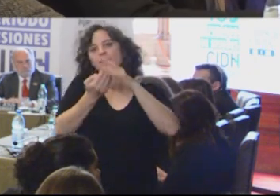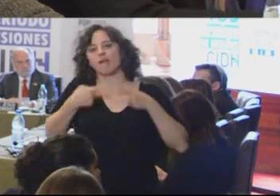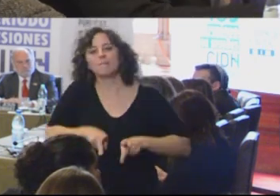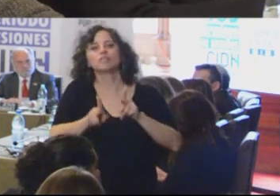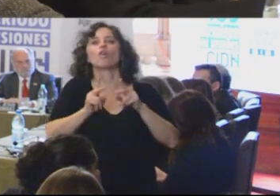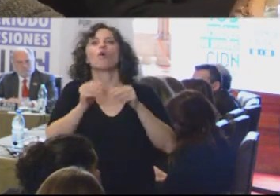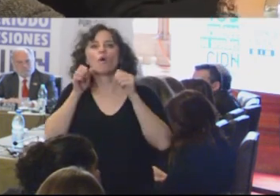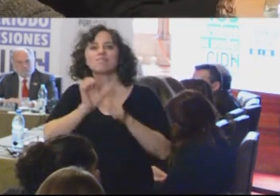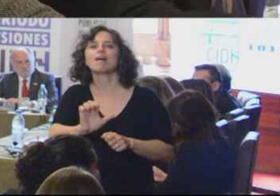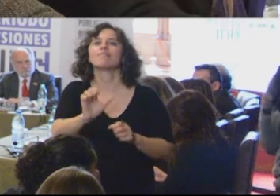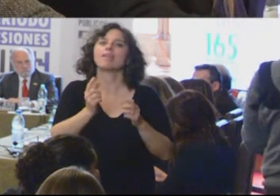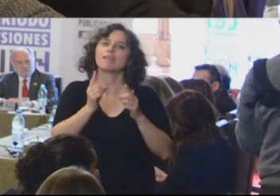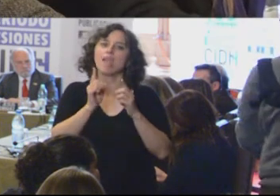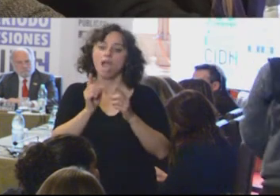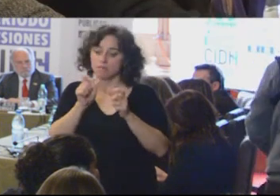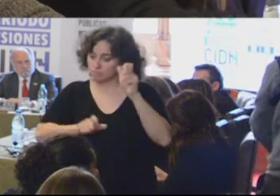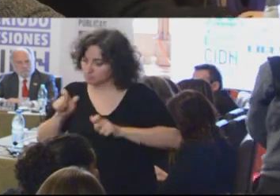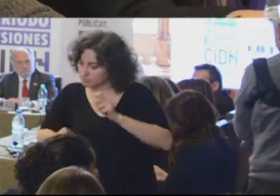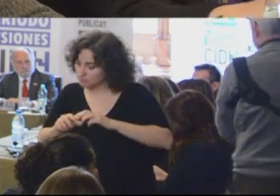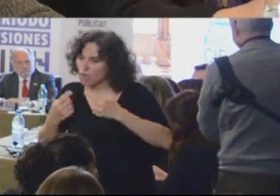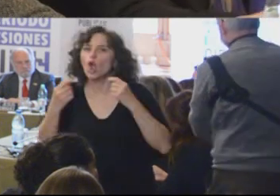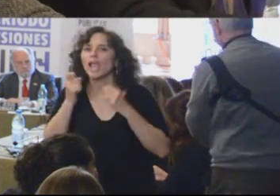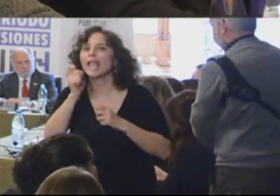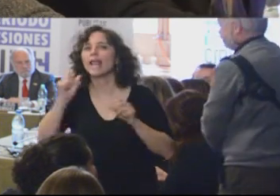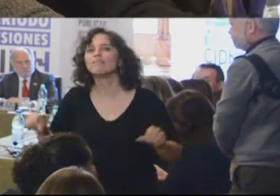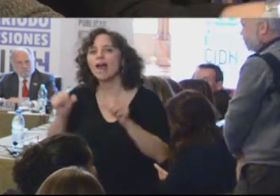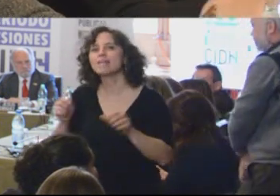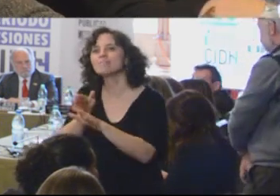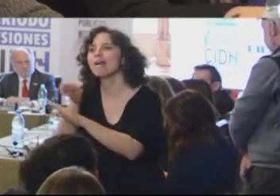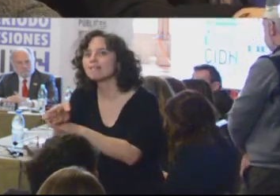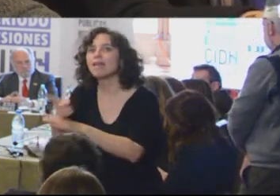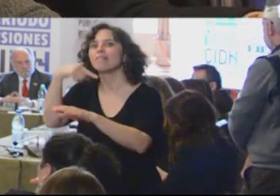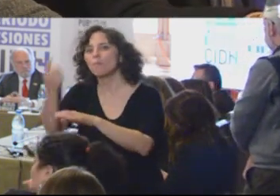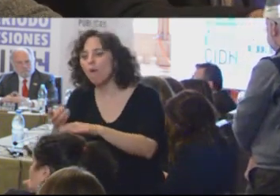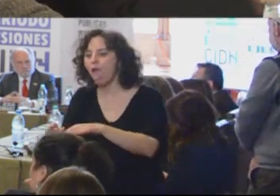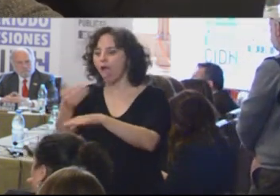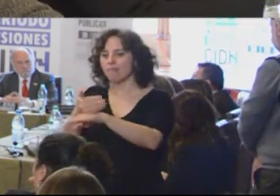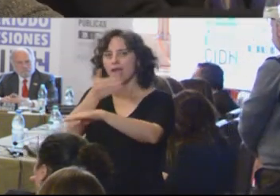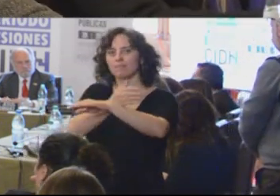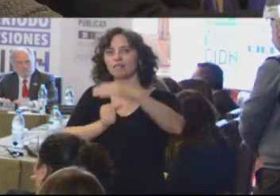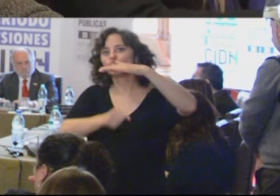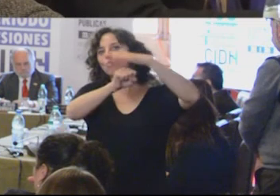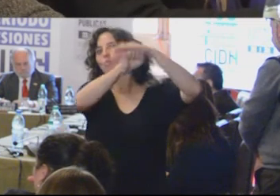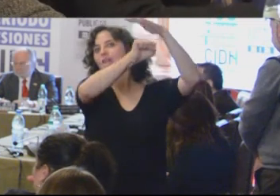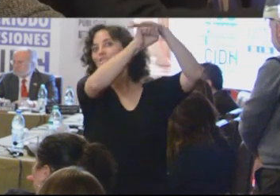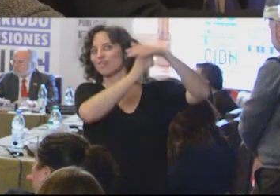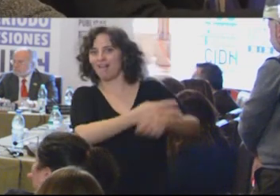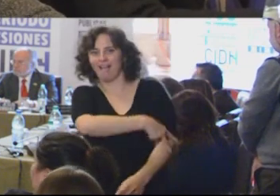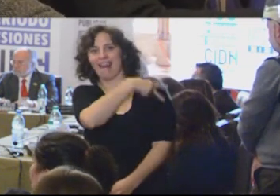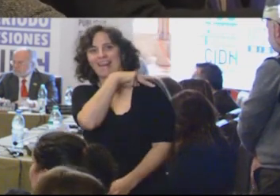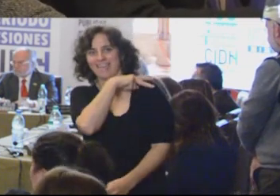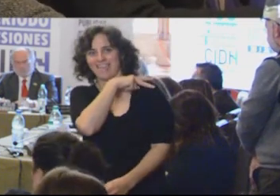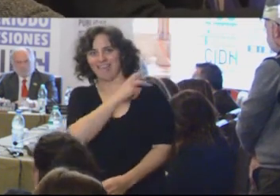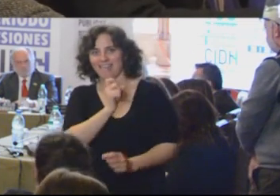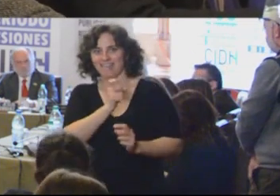comienza siempre con los ejecutores materiales y progresivamente avanzada a niveles superiores de la jerarquía y es